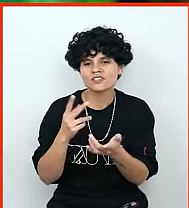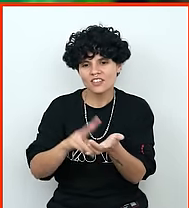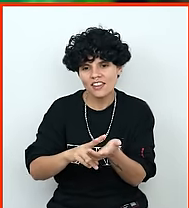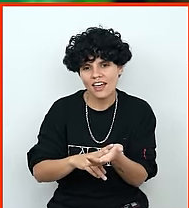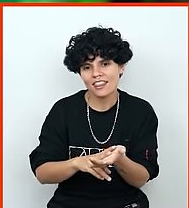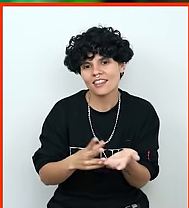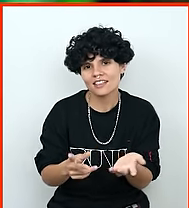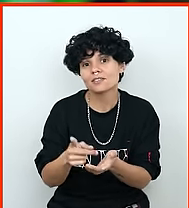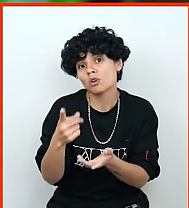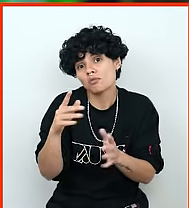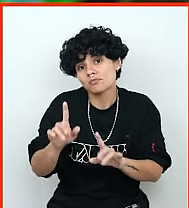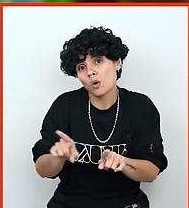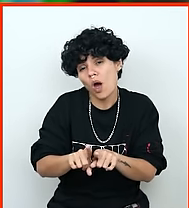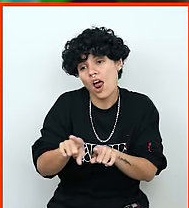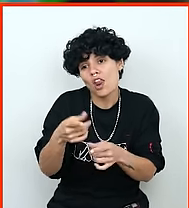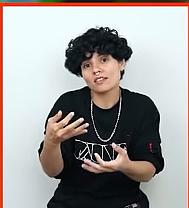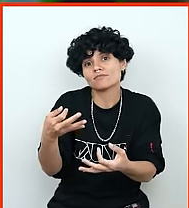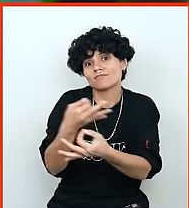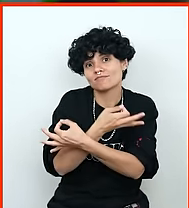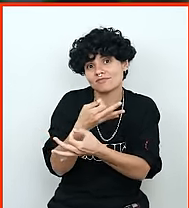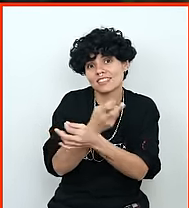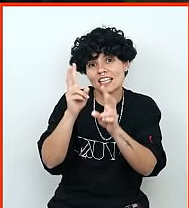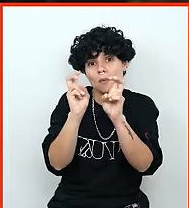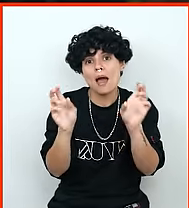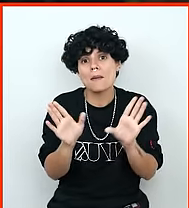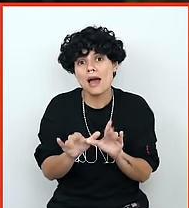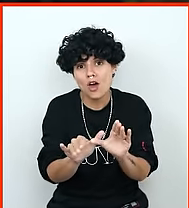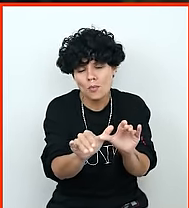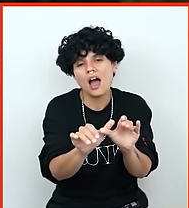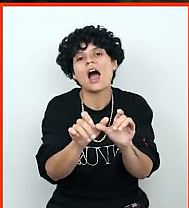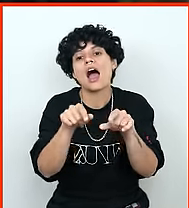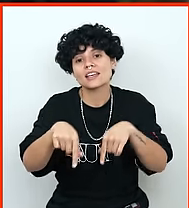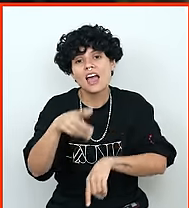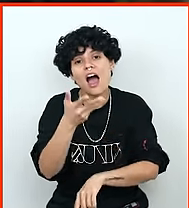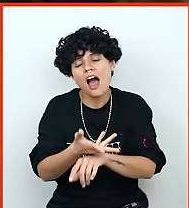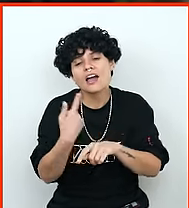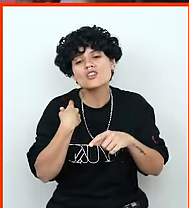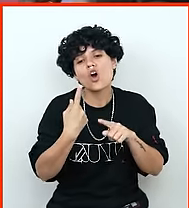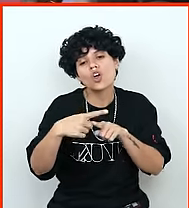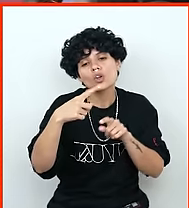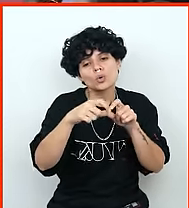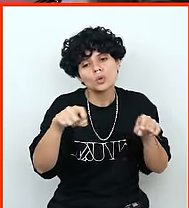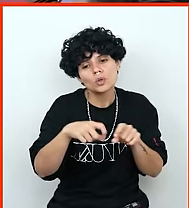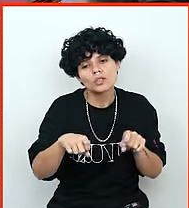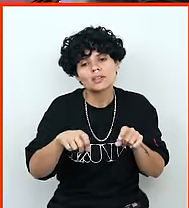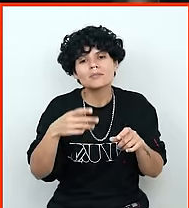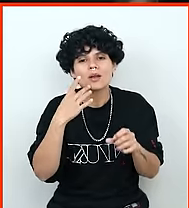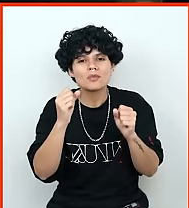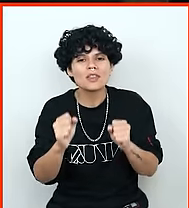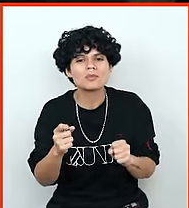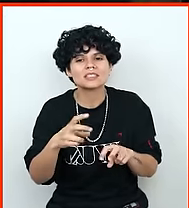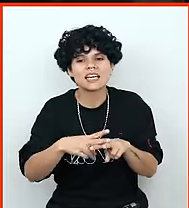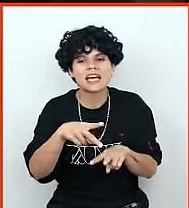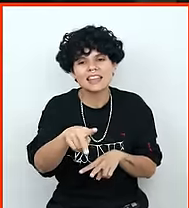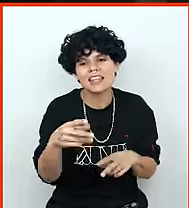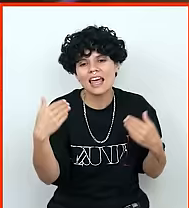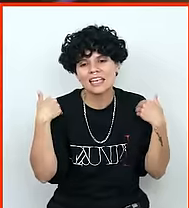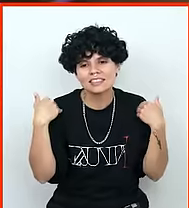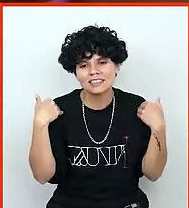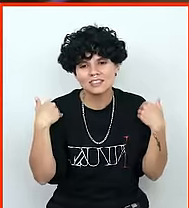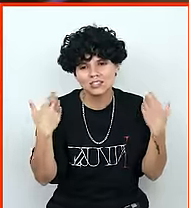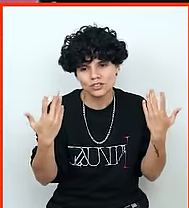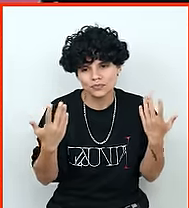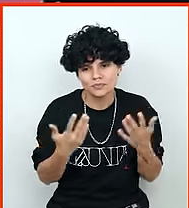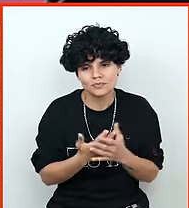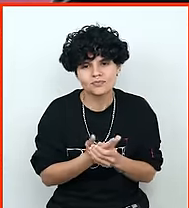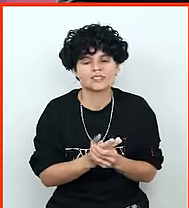como nos regalaste ahora lo de las palomas, uh-huh, que está maravilloso, tenemos aquí algunas cositas, pues. Voy a hacer este mismo ejercicio con una rima.